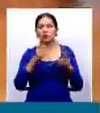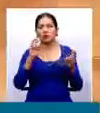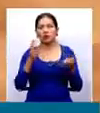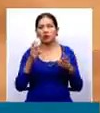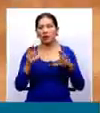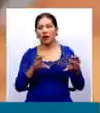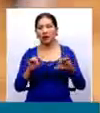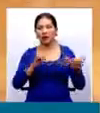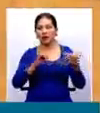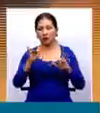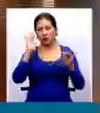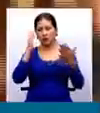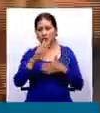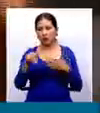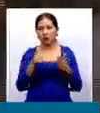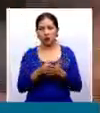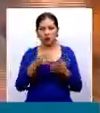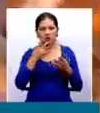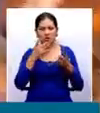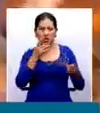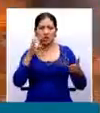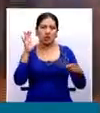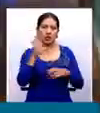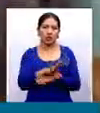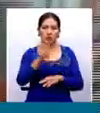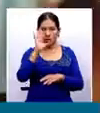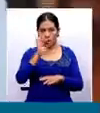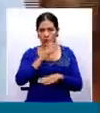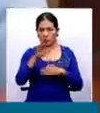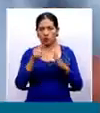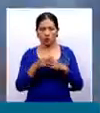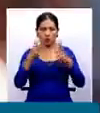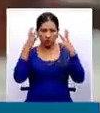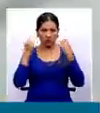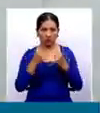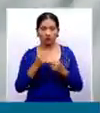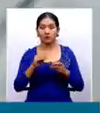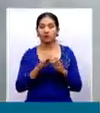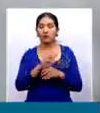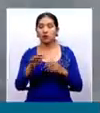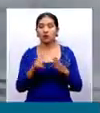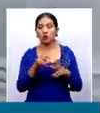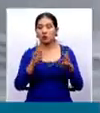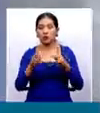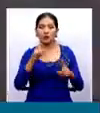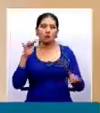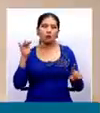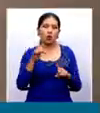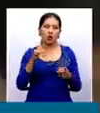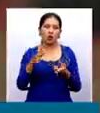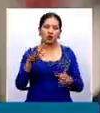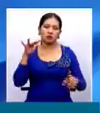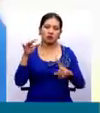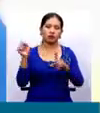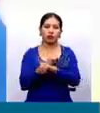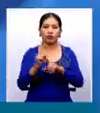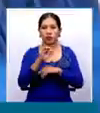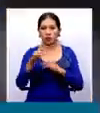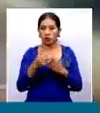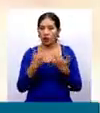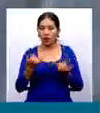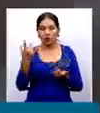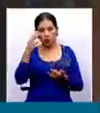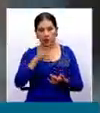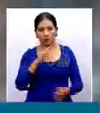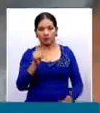de las dictaduras, con hombres encapuchados, gente violenta que ha ido a golpear. Y bueno, pues en este momento el compañero Abelardo se encuentra en